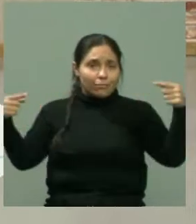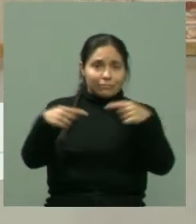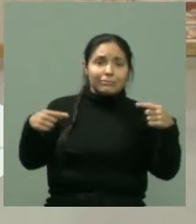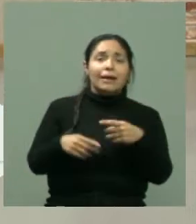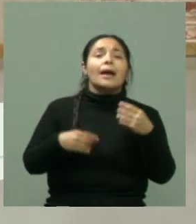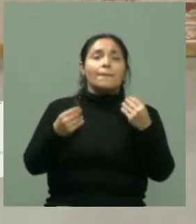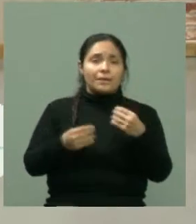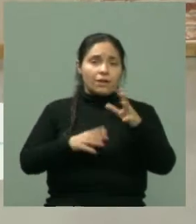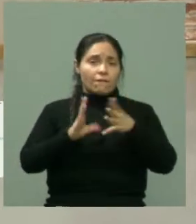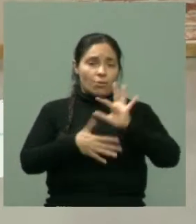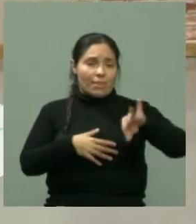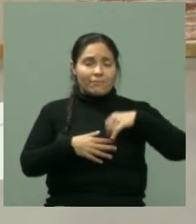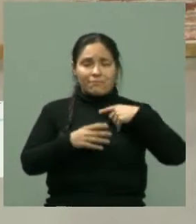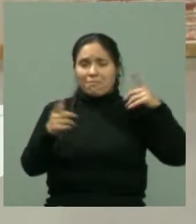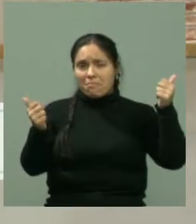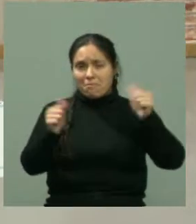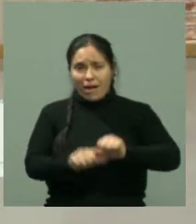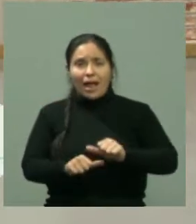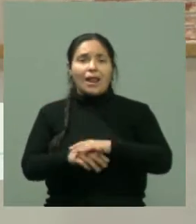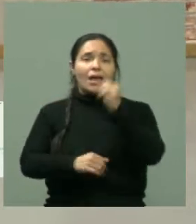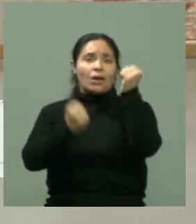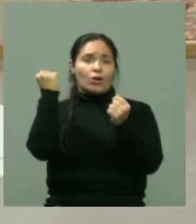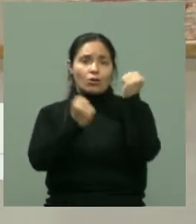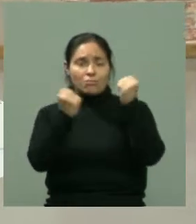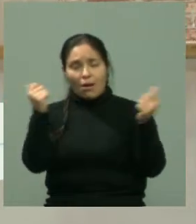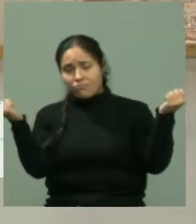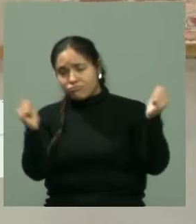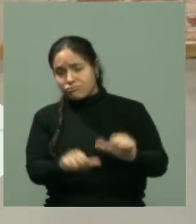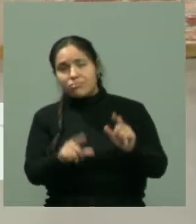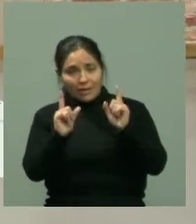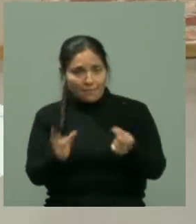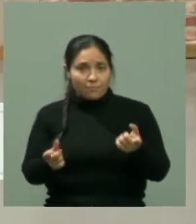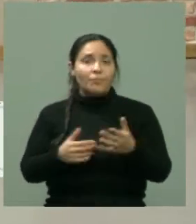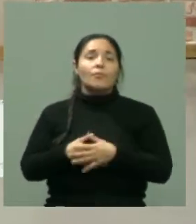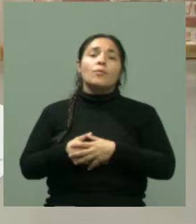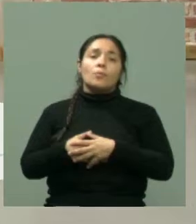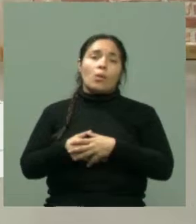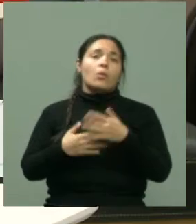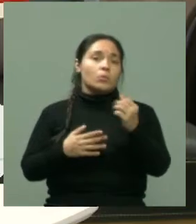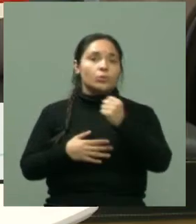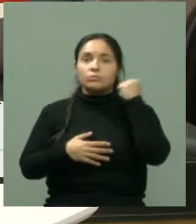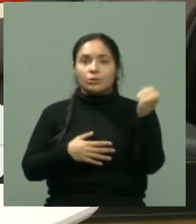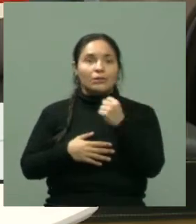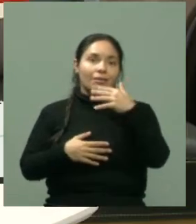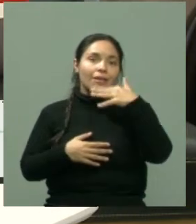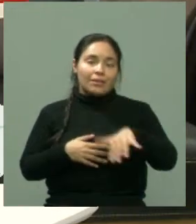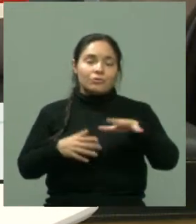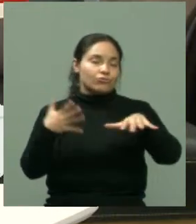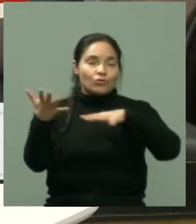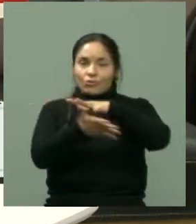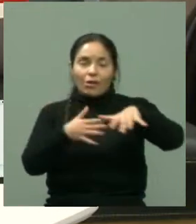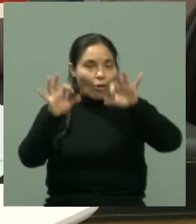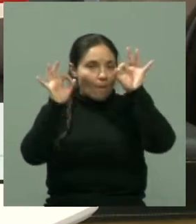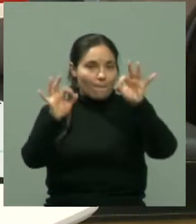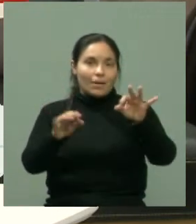tengamos una calidad de vida peor, que nuestra economía sea más vapuleada, y eso es importante entenderlo desde la sociedad civil,